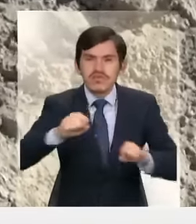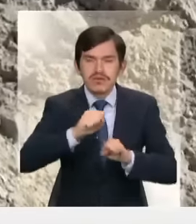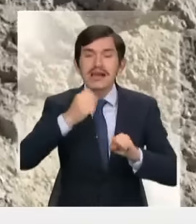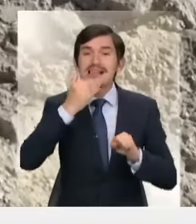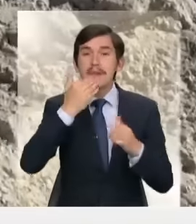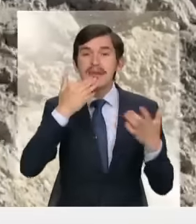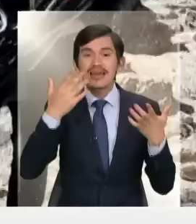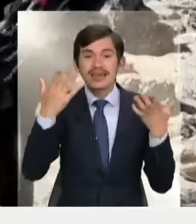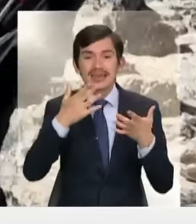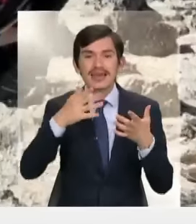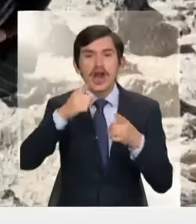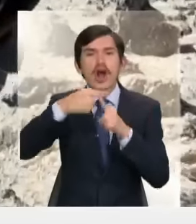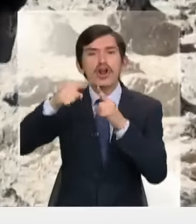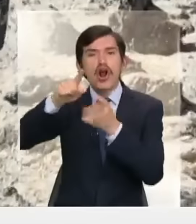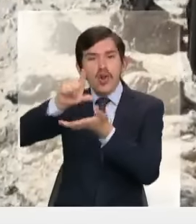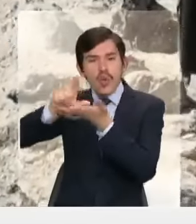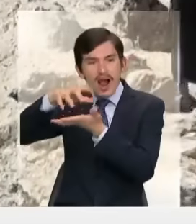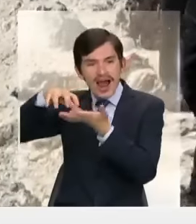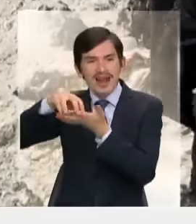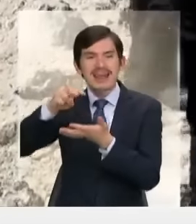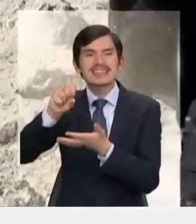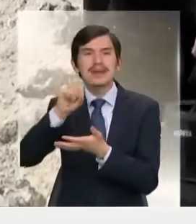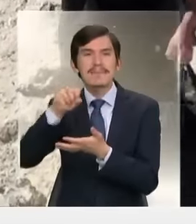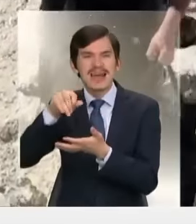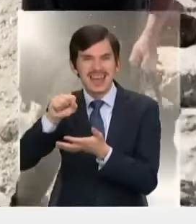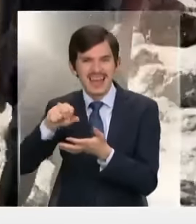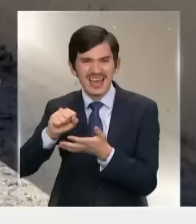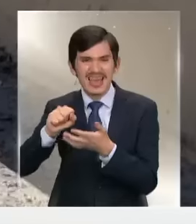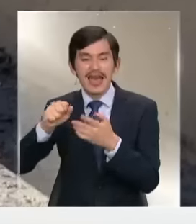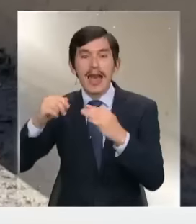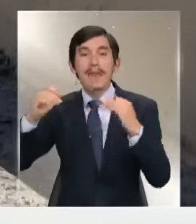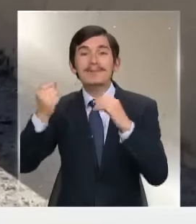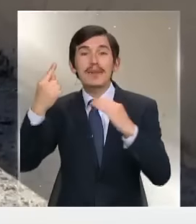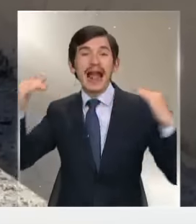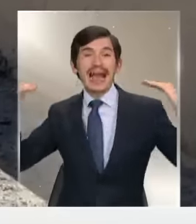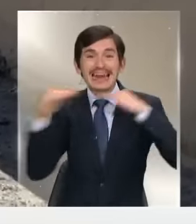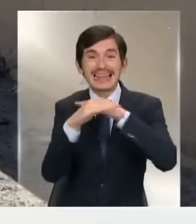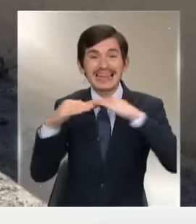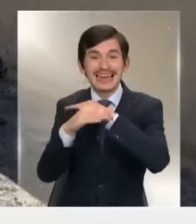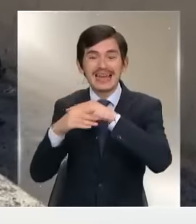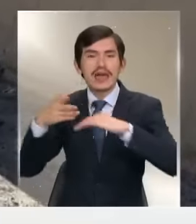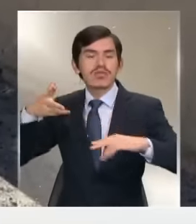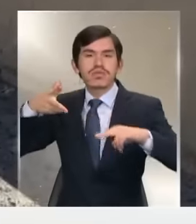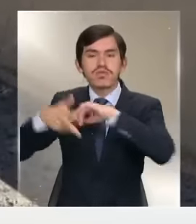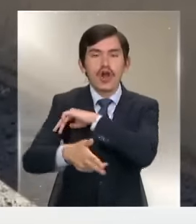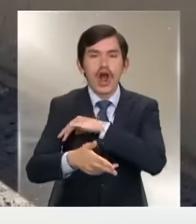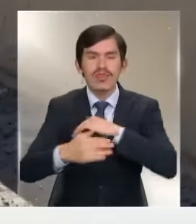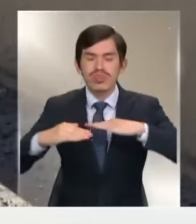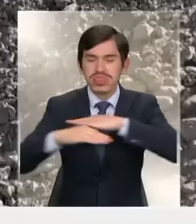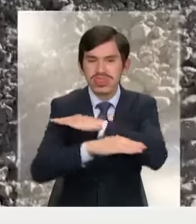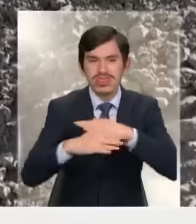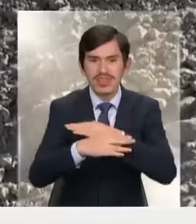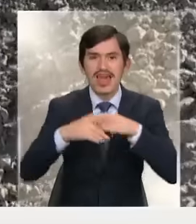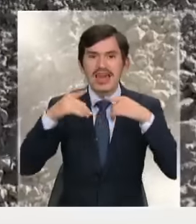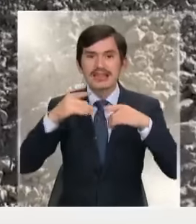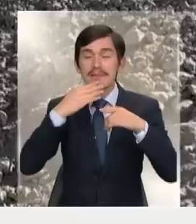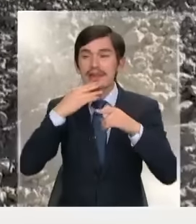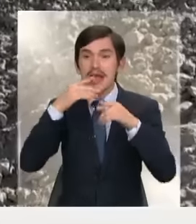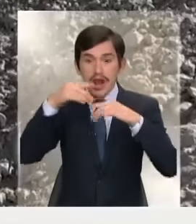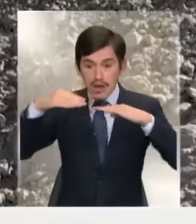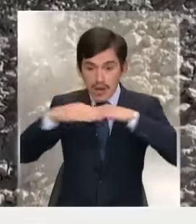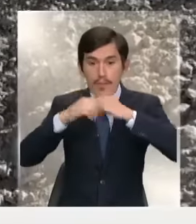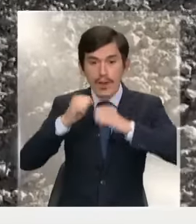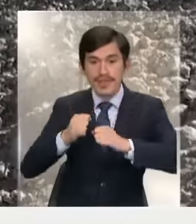la zona de Masná, provocando el corte de la principal carretera que conecta el Líbano con Siria. Una de las vías de escape que